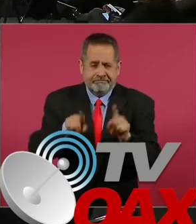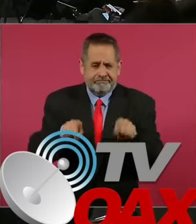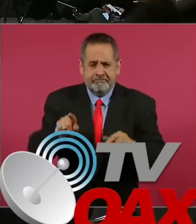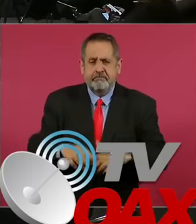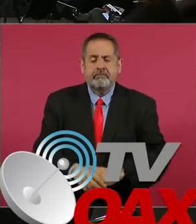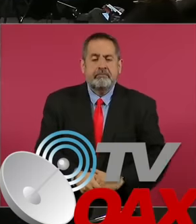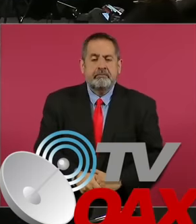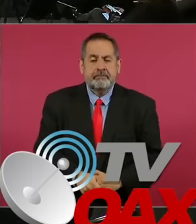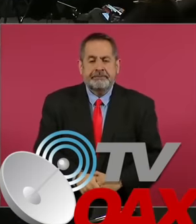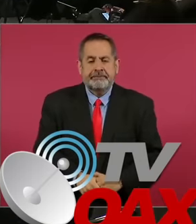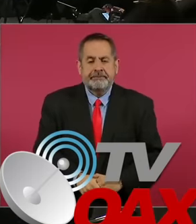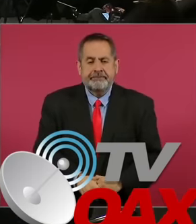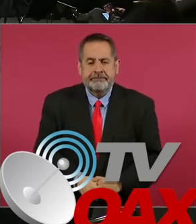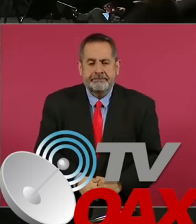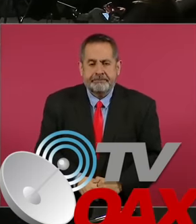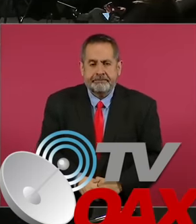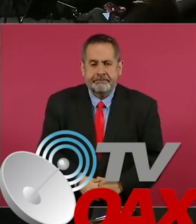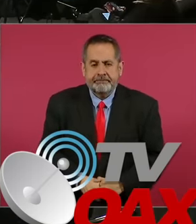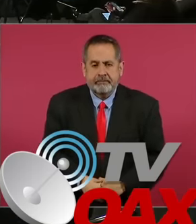¿Le va a dejar los